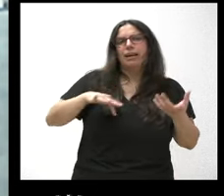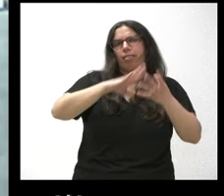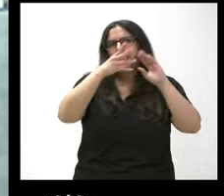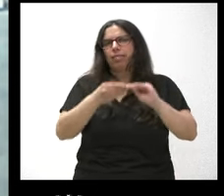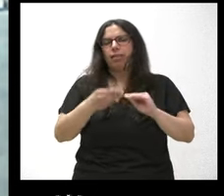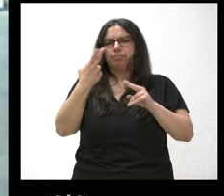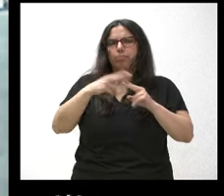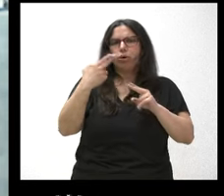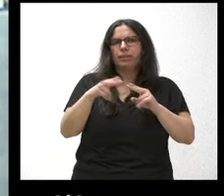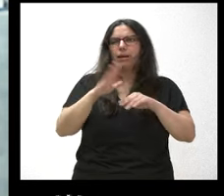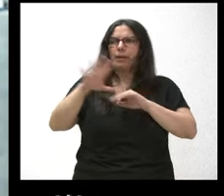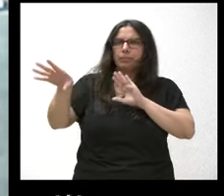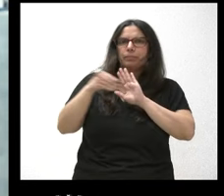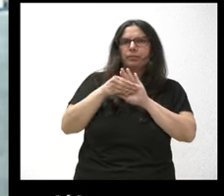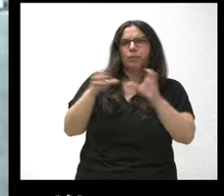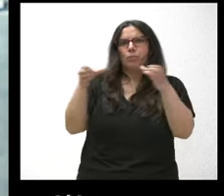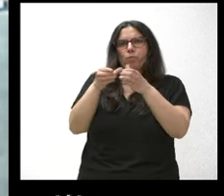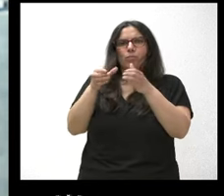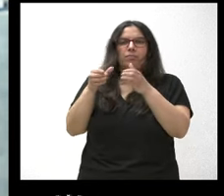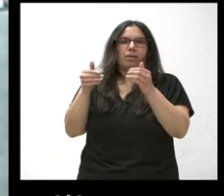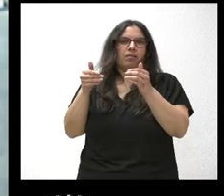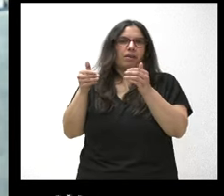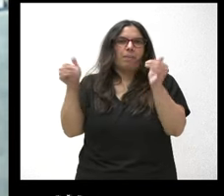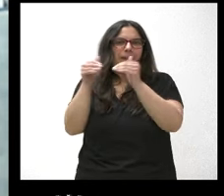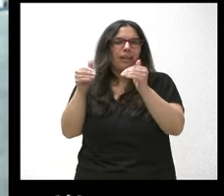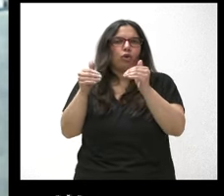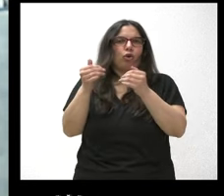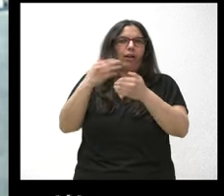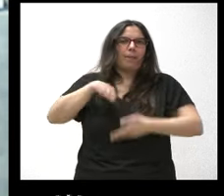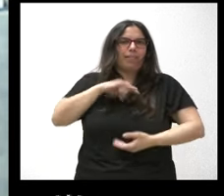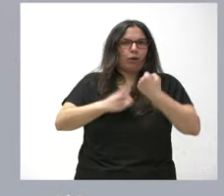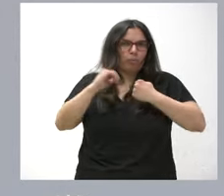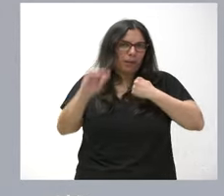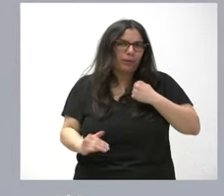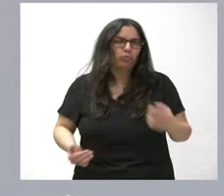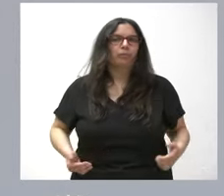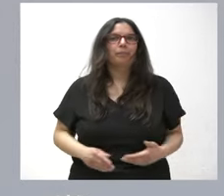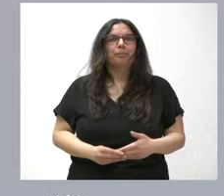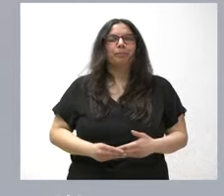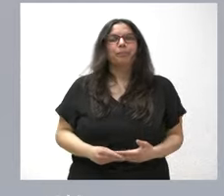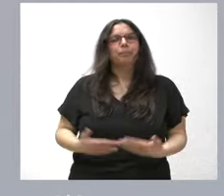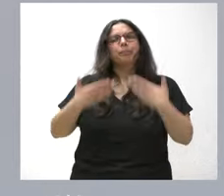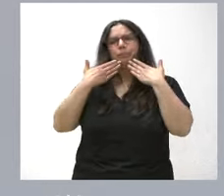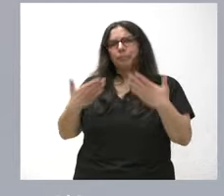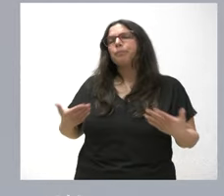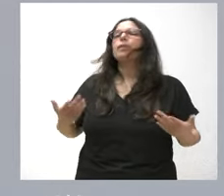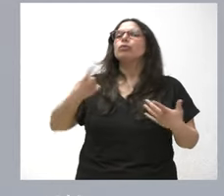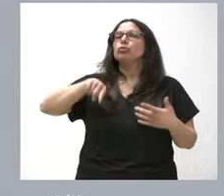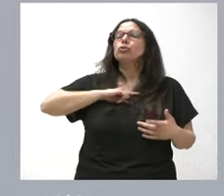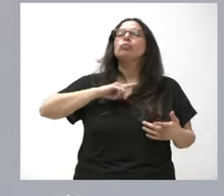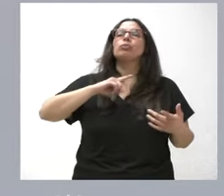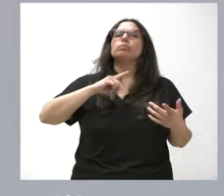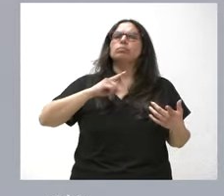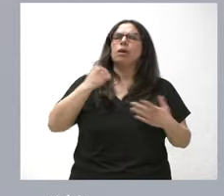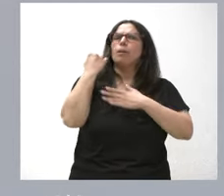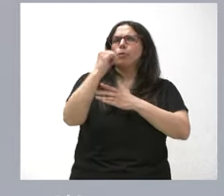estas localidades con menos posibilidades económicas. Muchas gracias. Por supuesto, nosotros tenemos un apoyo muy específico hacia el